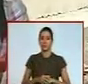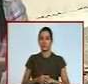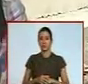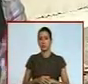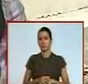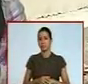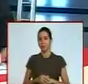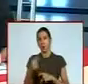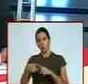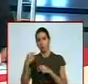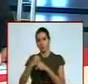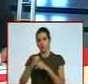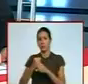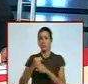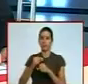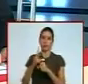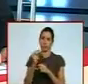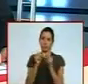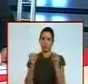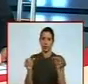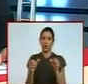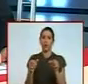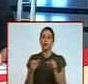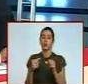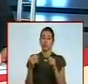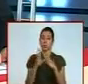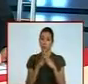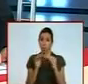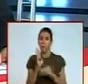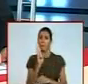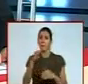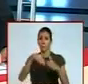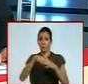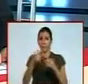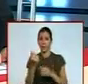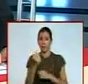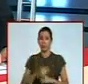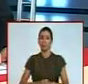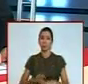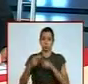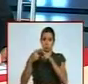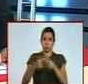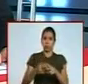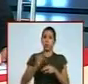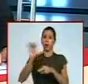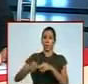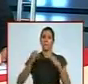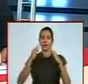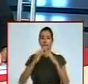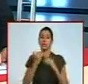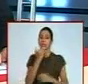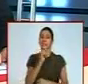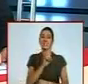forma indirecta. Las instituciones bancarias otorgarán préstamos hipotecarios para vivienda principal hasta en un 100%.